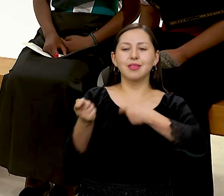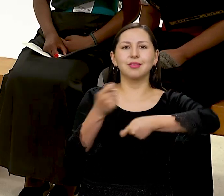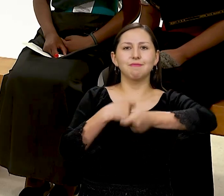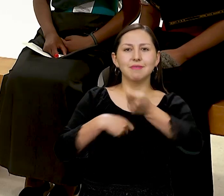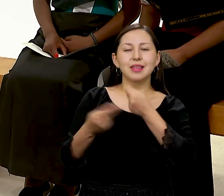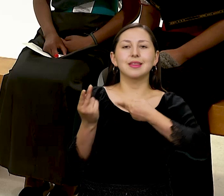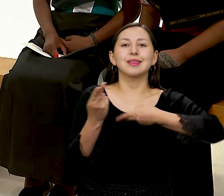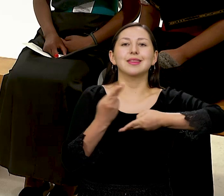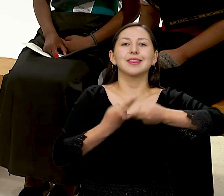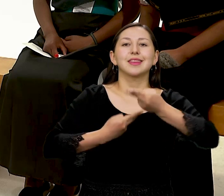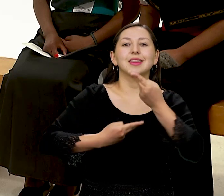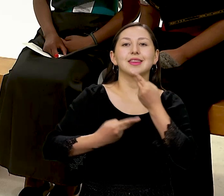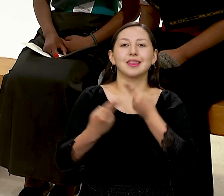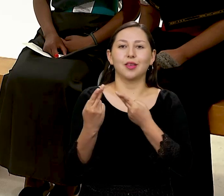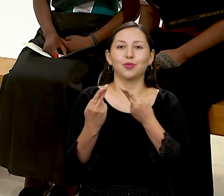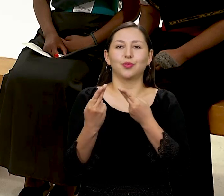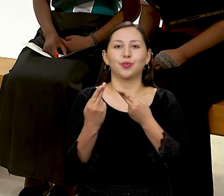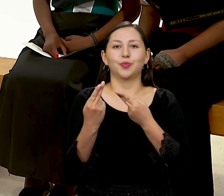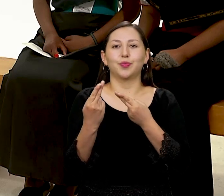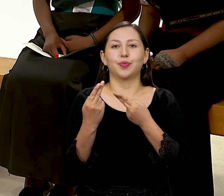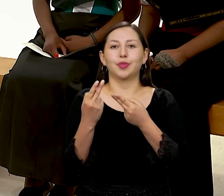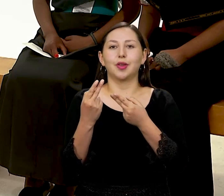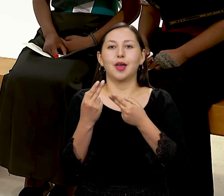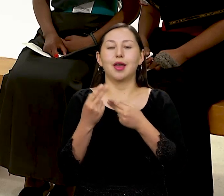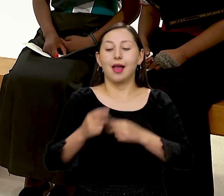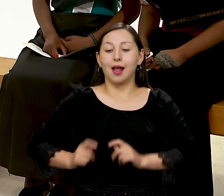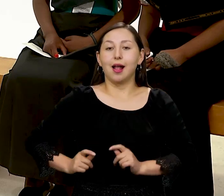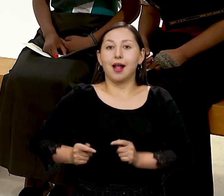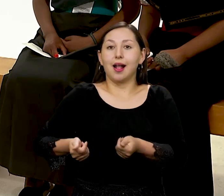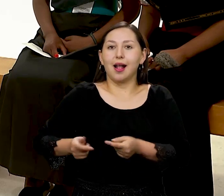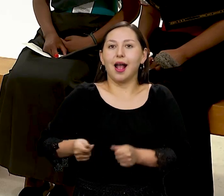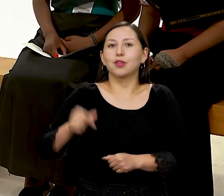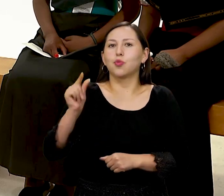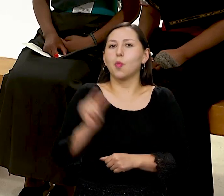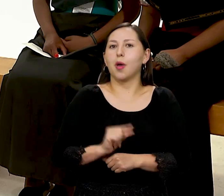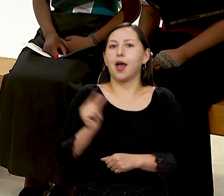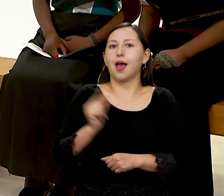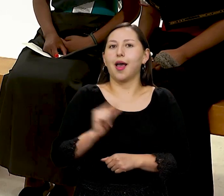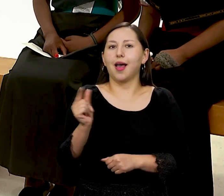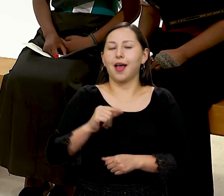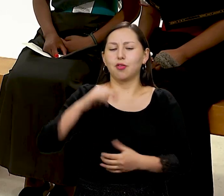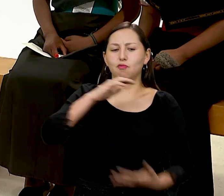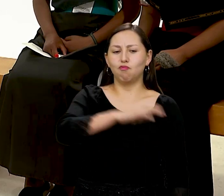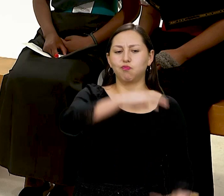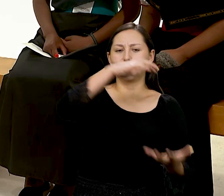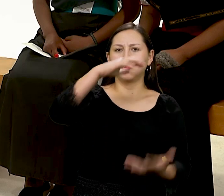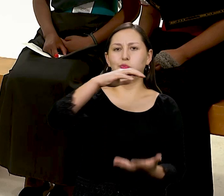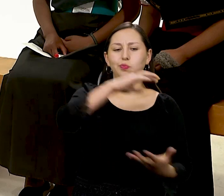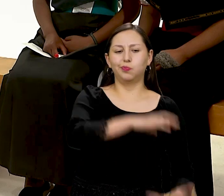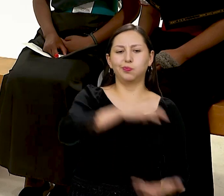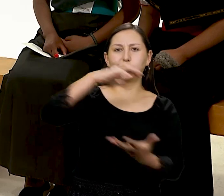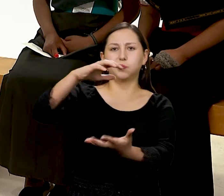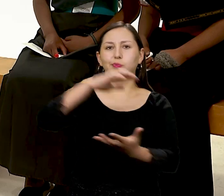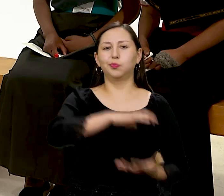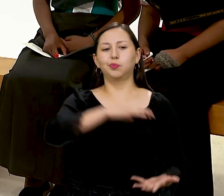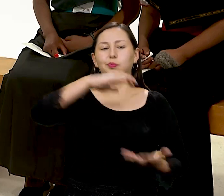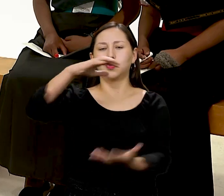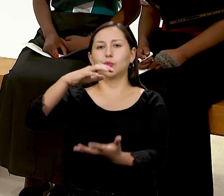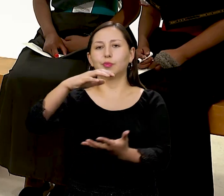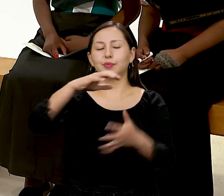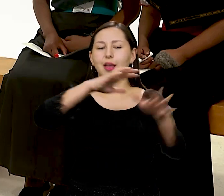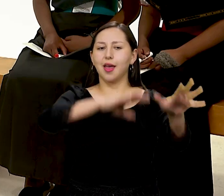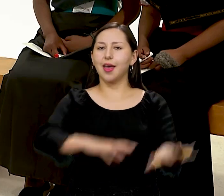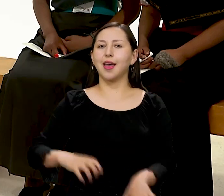producción, mis costos de producción se abarataron, porque voy a poder vender más, saqué más quintales por hectárea